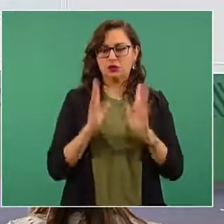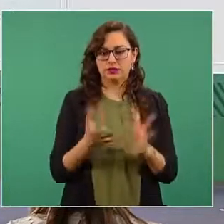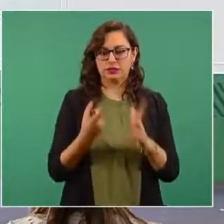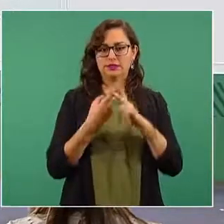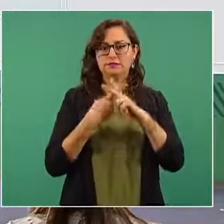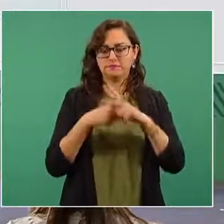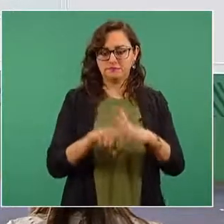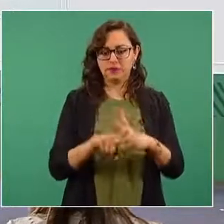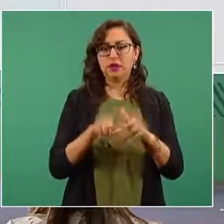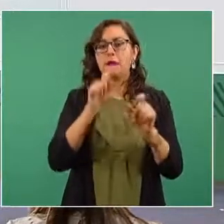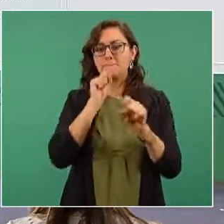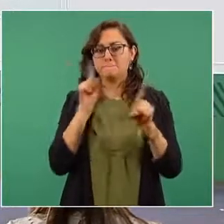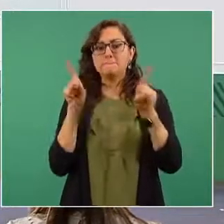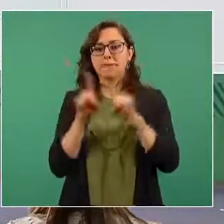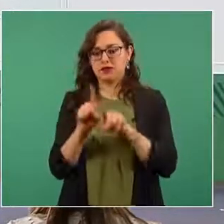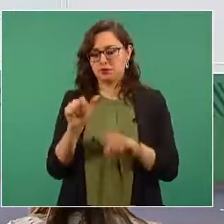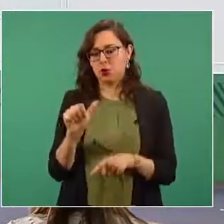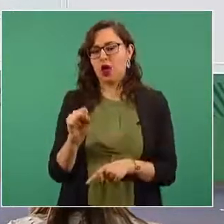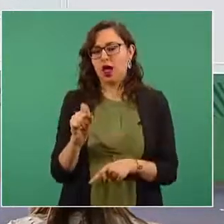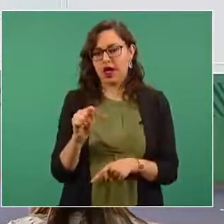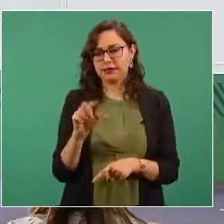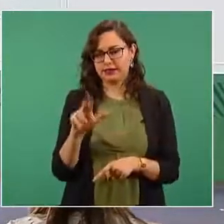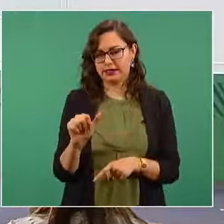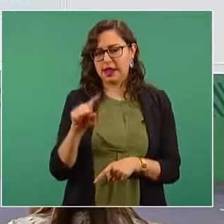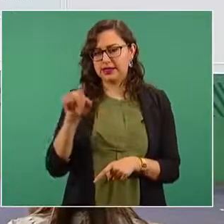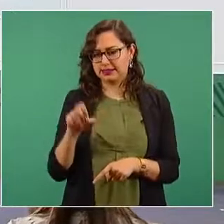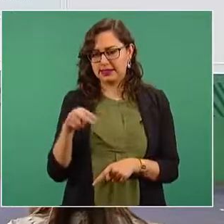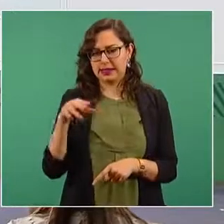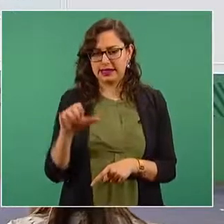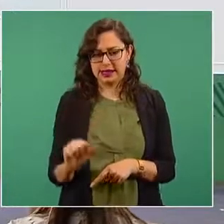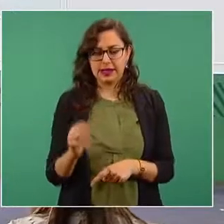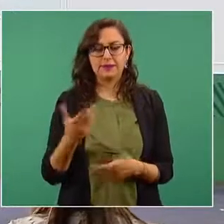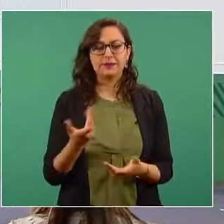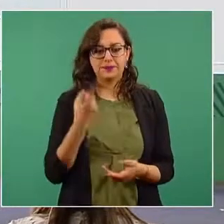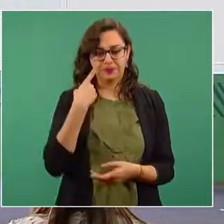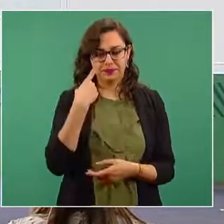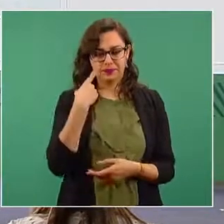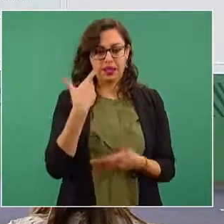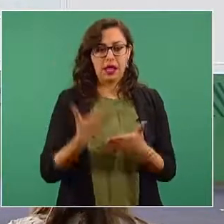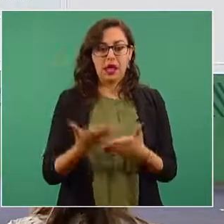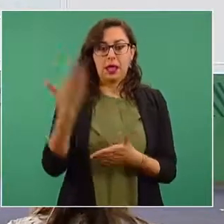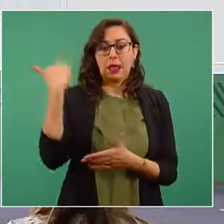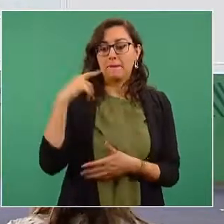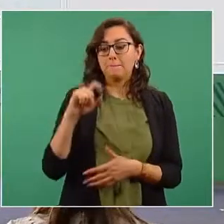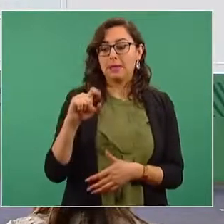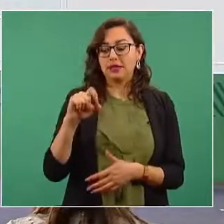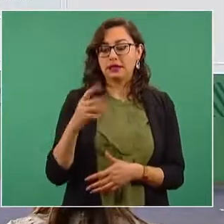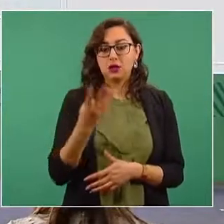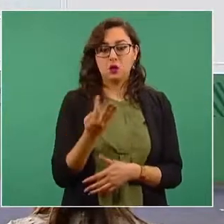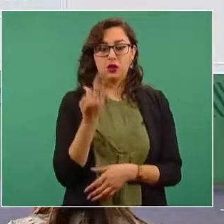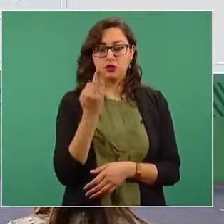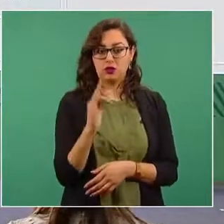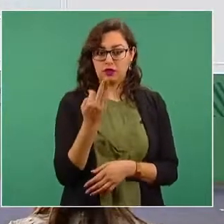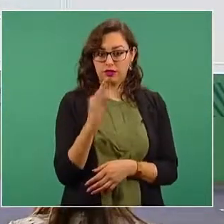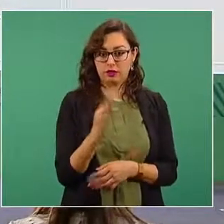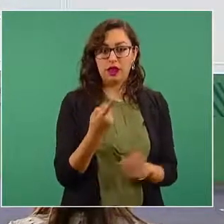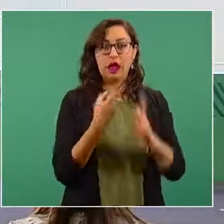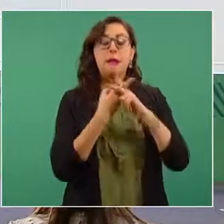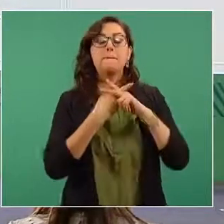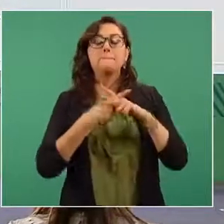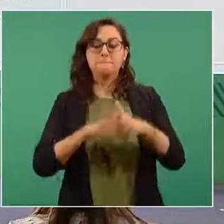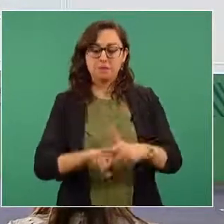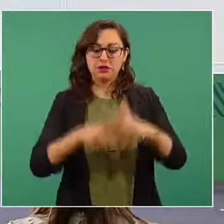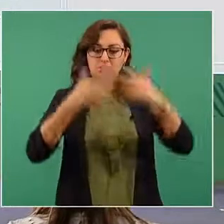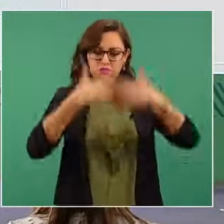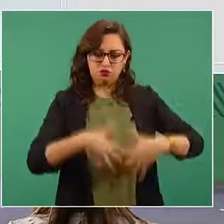que hace AstraZeneca. El 24 de febrero se inició el envasado de los primeros lotes de las vacunas de